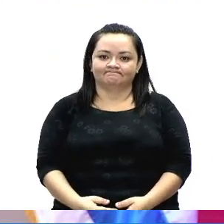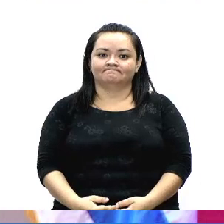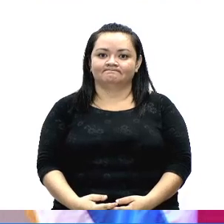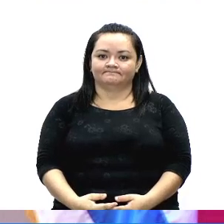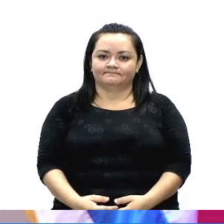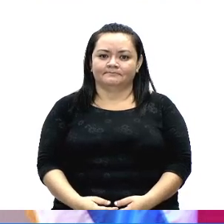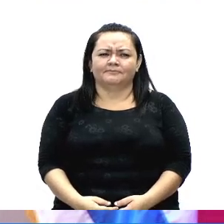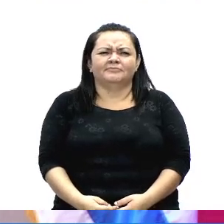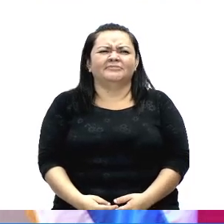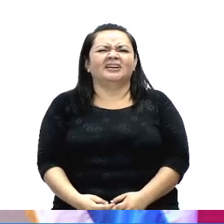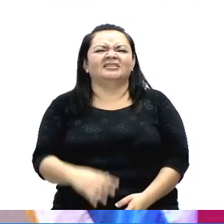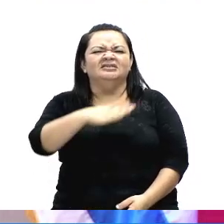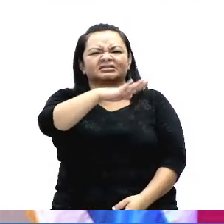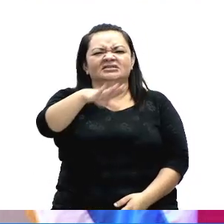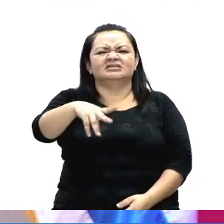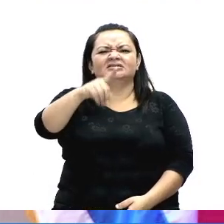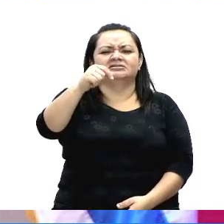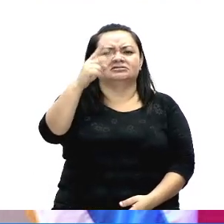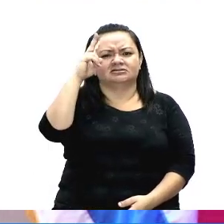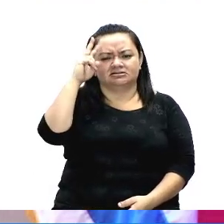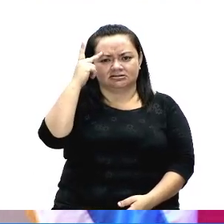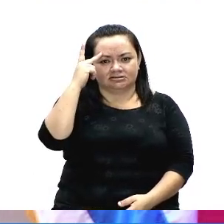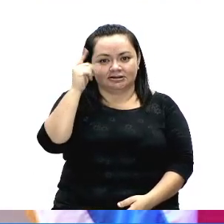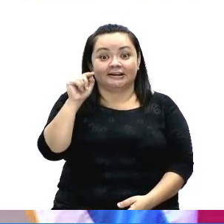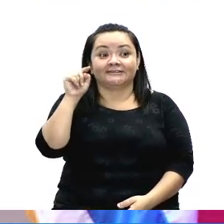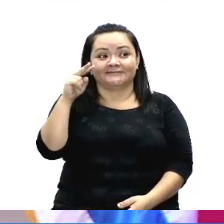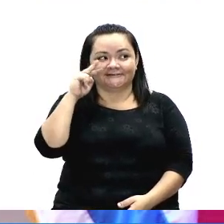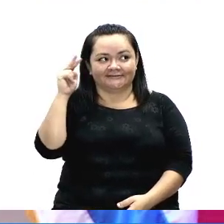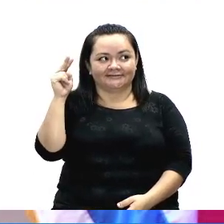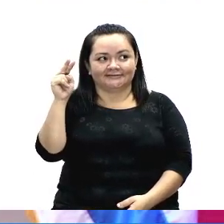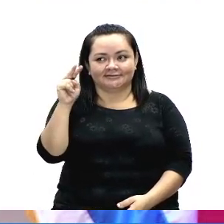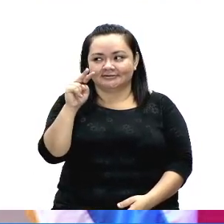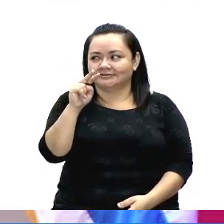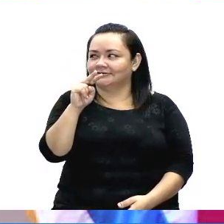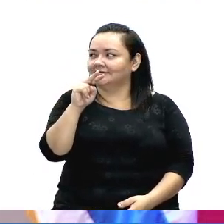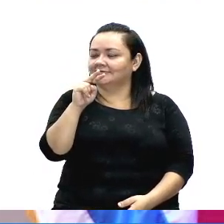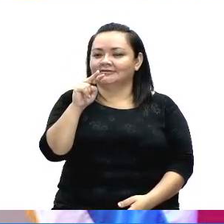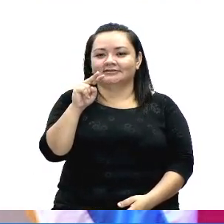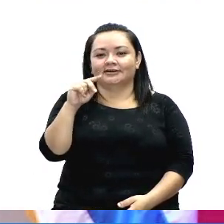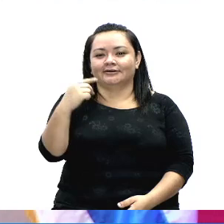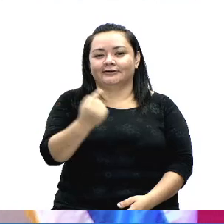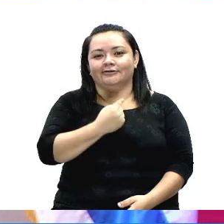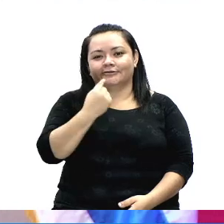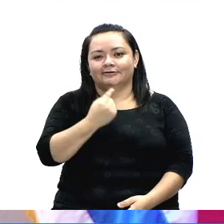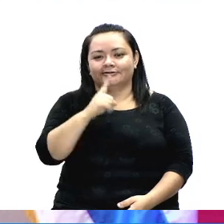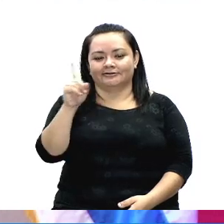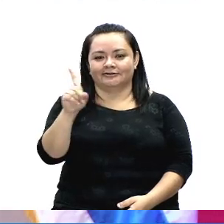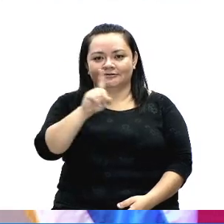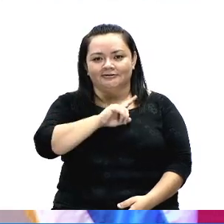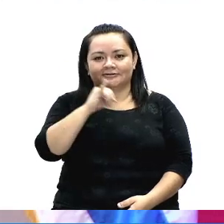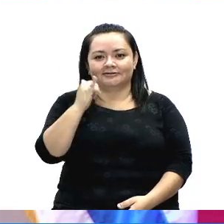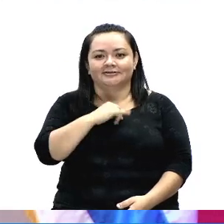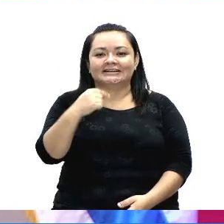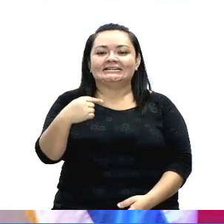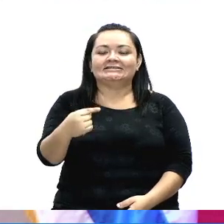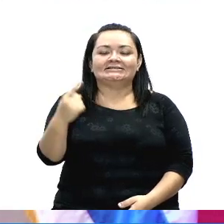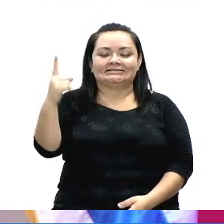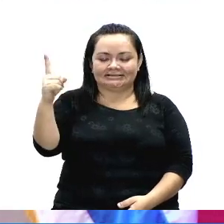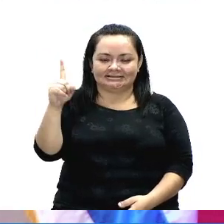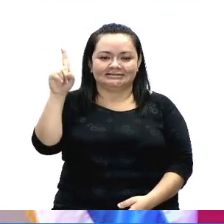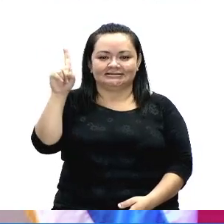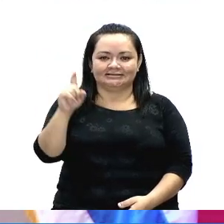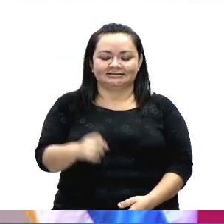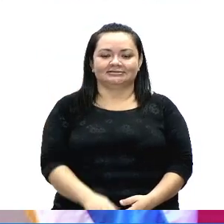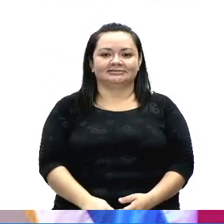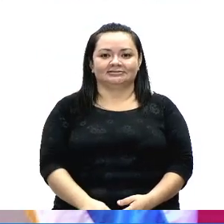y para qué es el desierto para que veas que únicamente el que queda siempre es dios